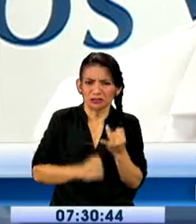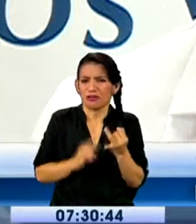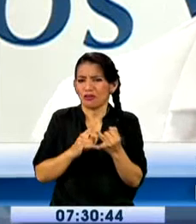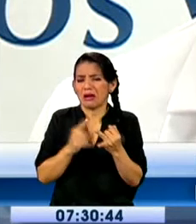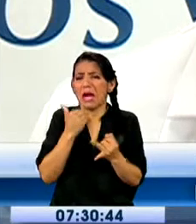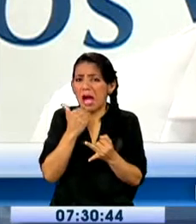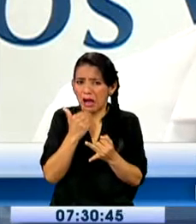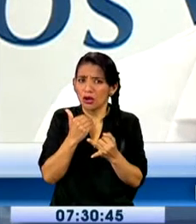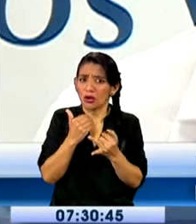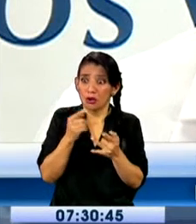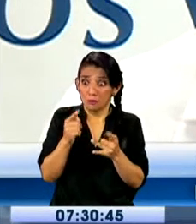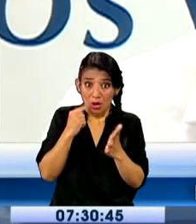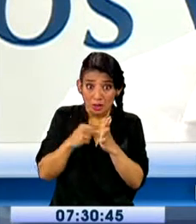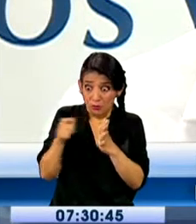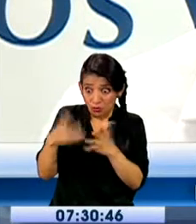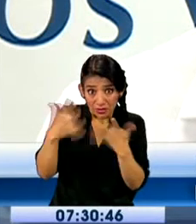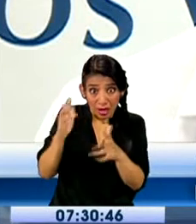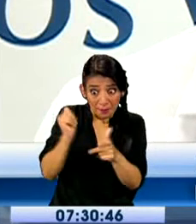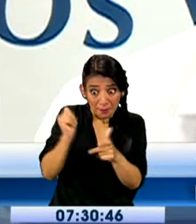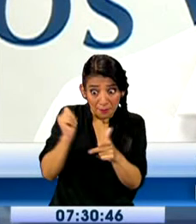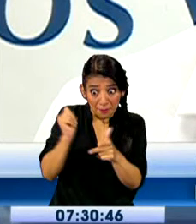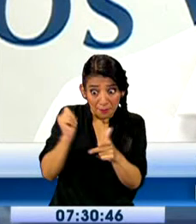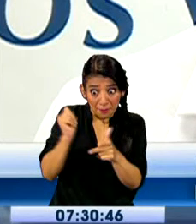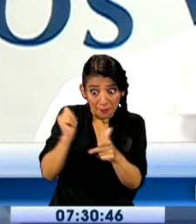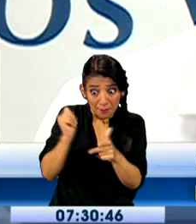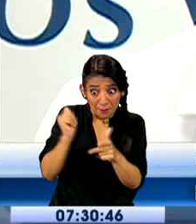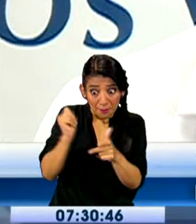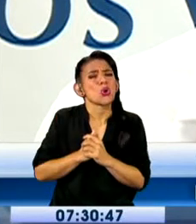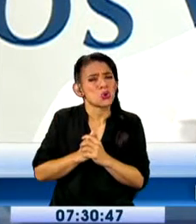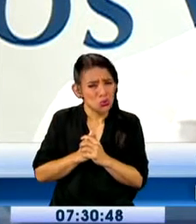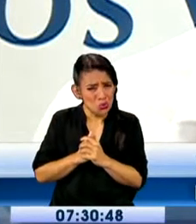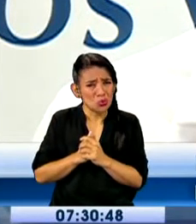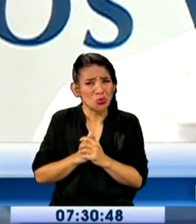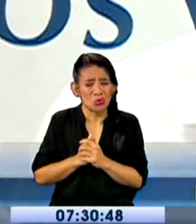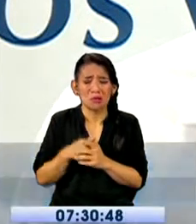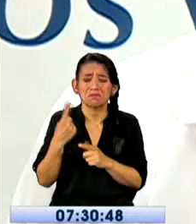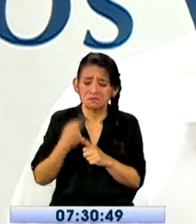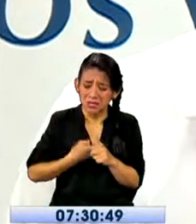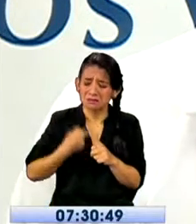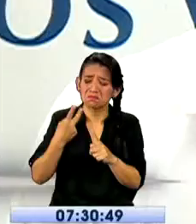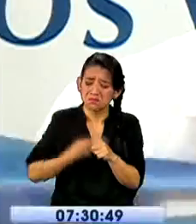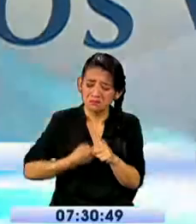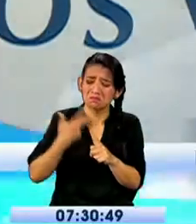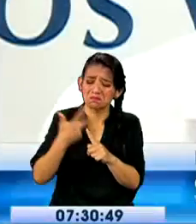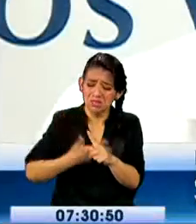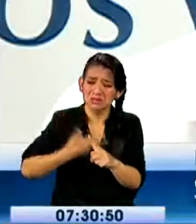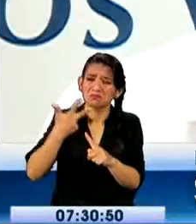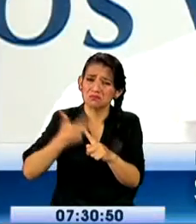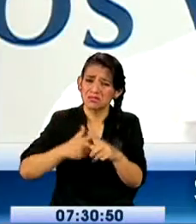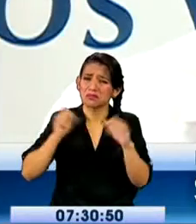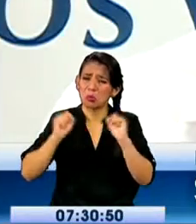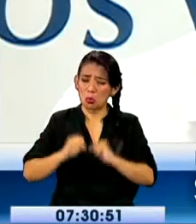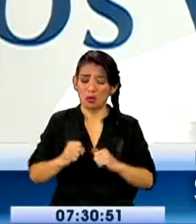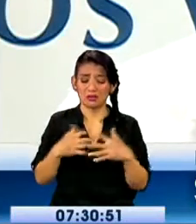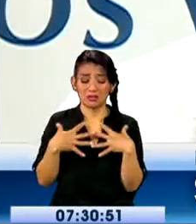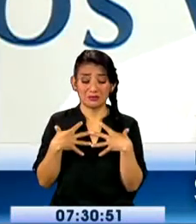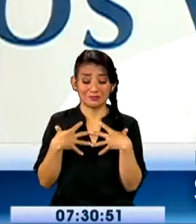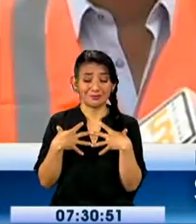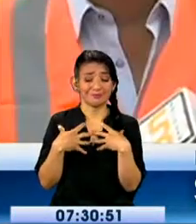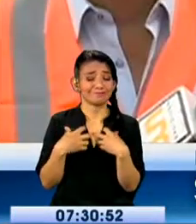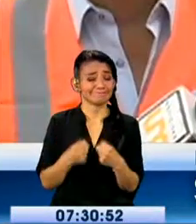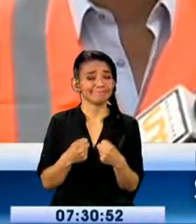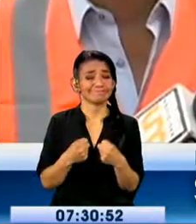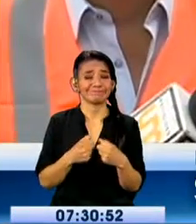logran superar esta fase crítica, les espera pues muchos meses para lograr una